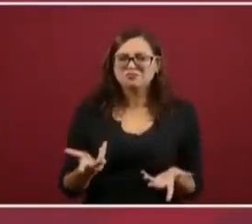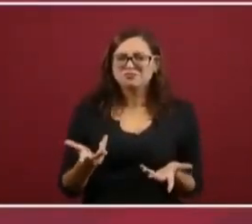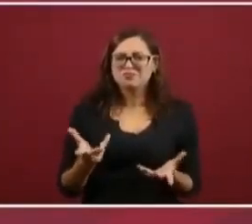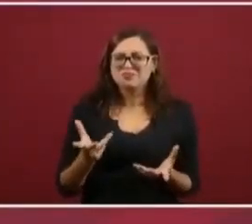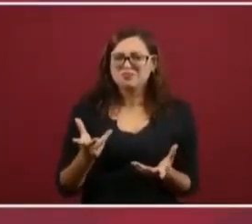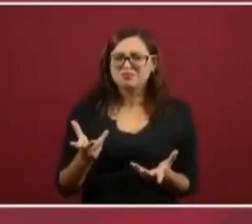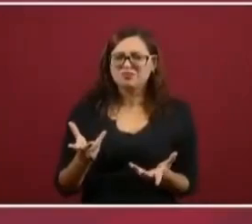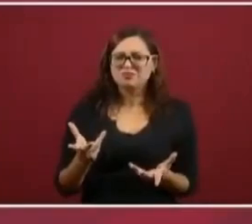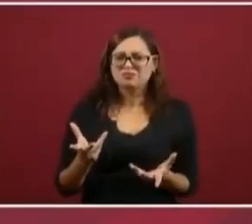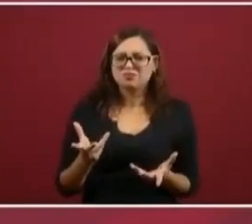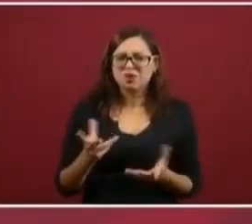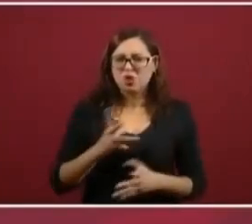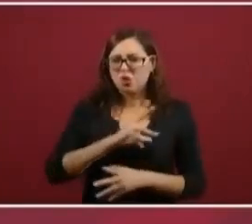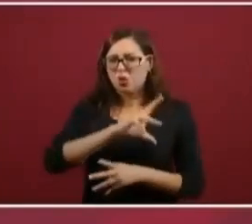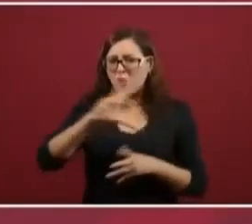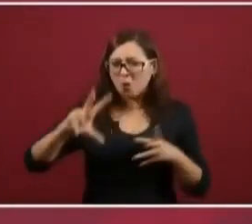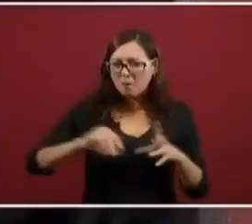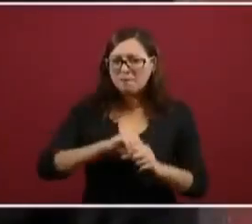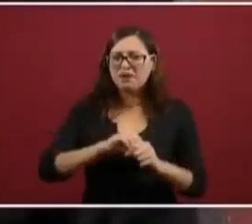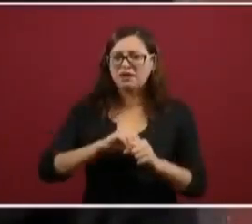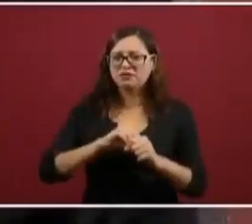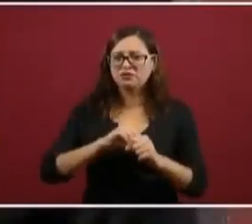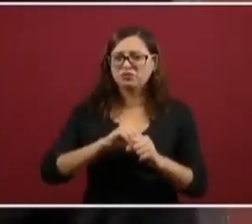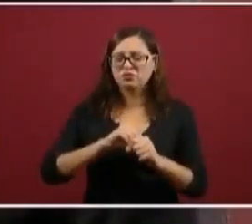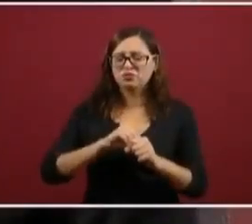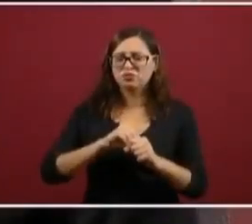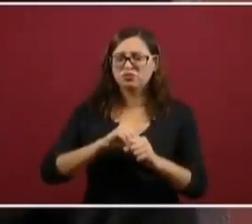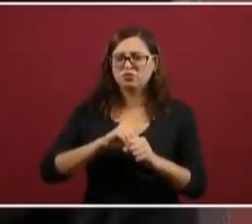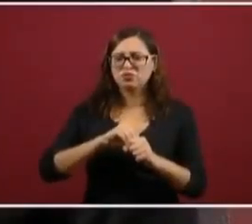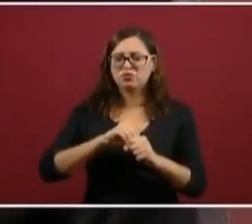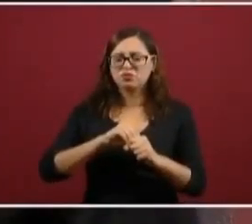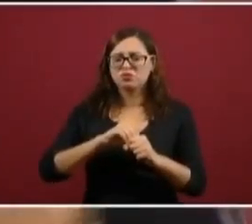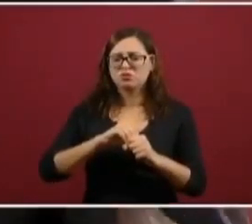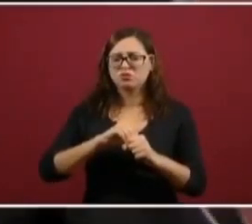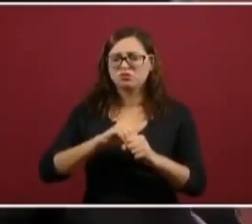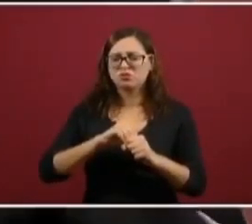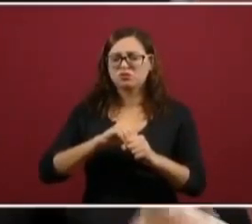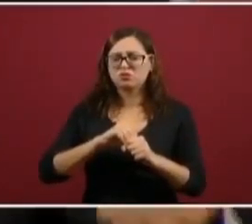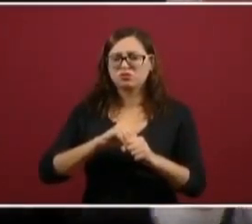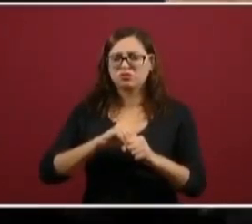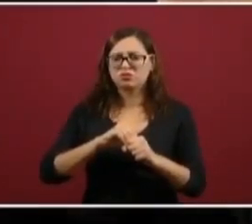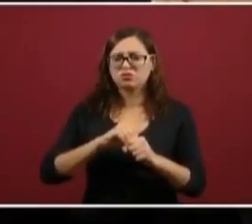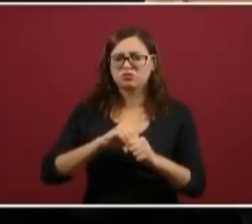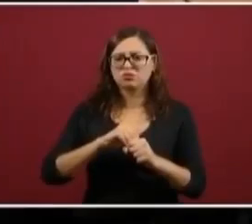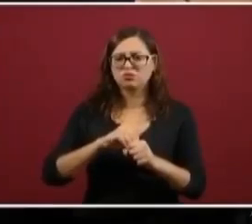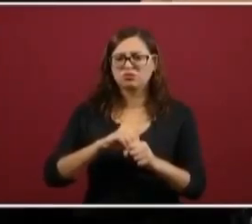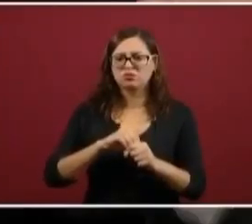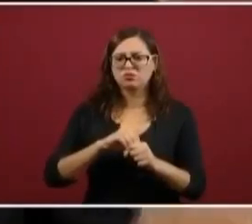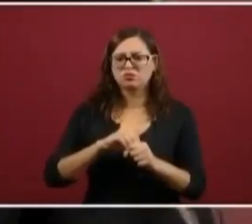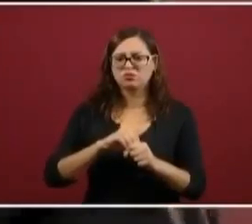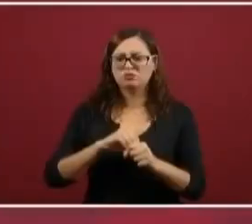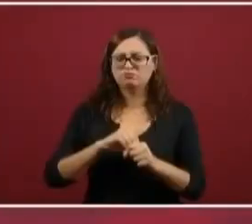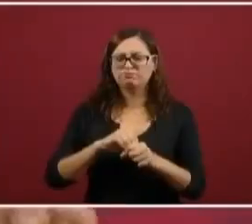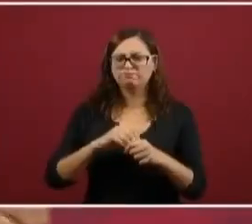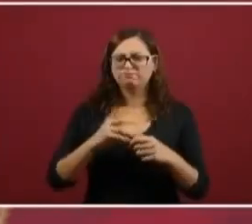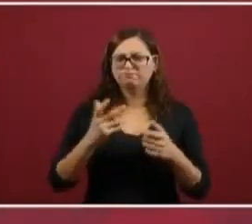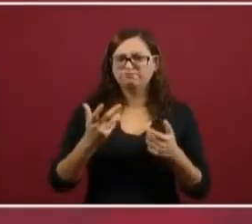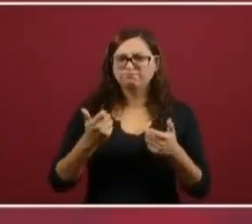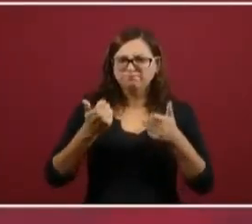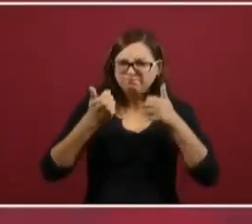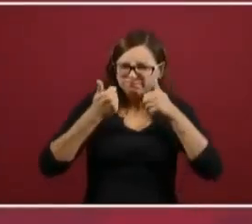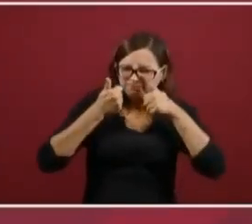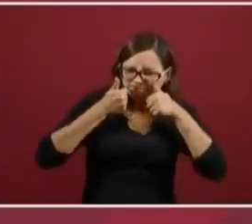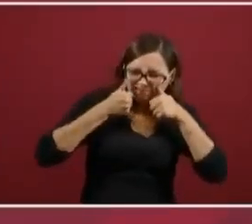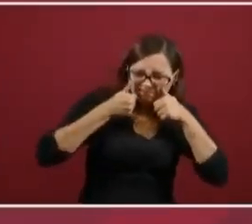apostar nuestra suerte solo a